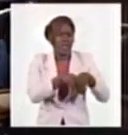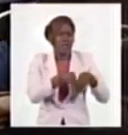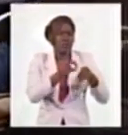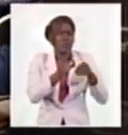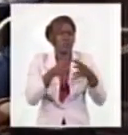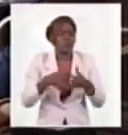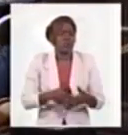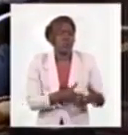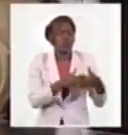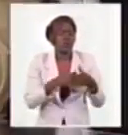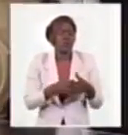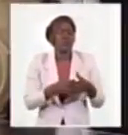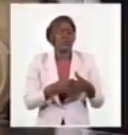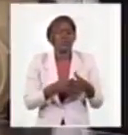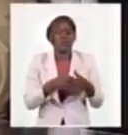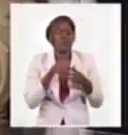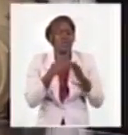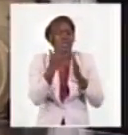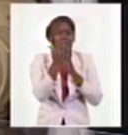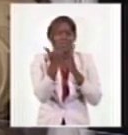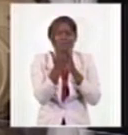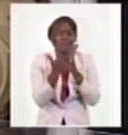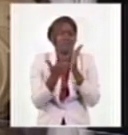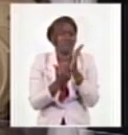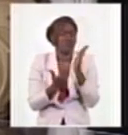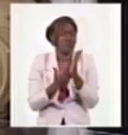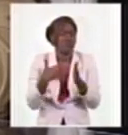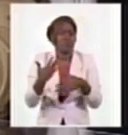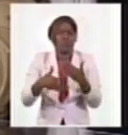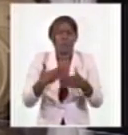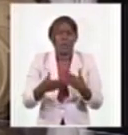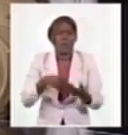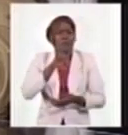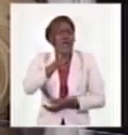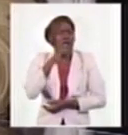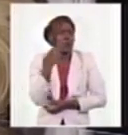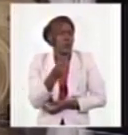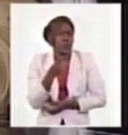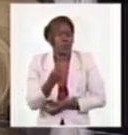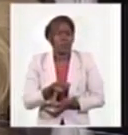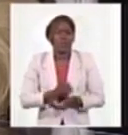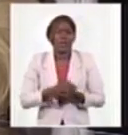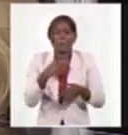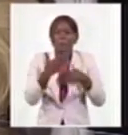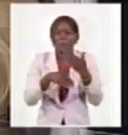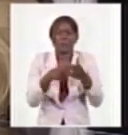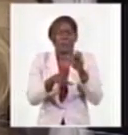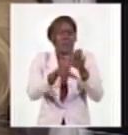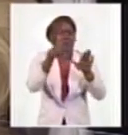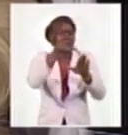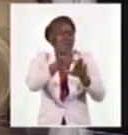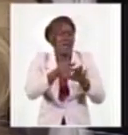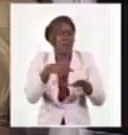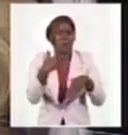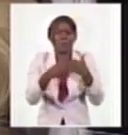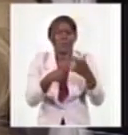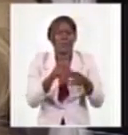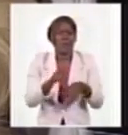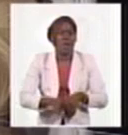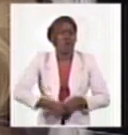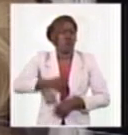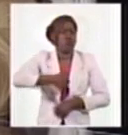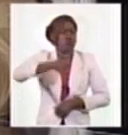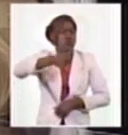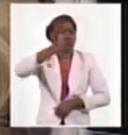subrayar que esa crisis que se manifiesta también en la economía, una profunda inflación, tasas de interés que no